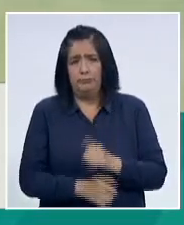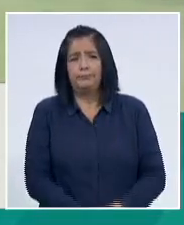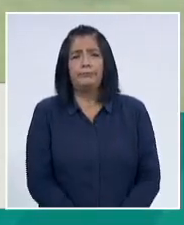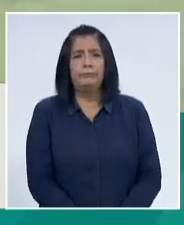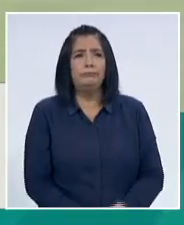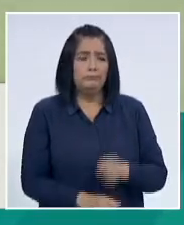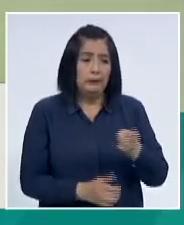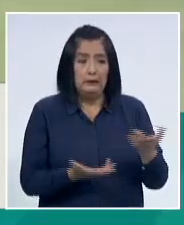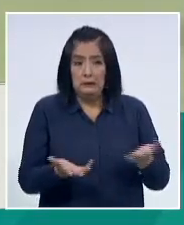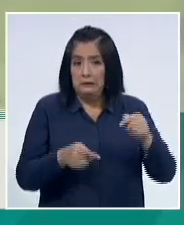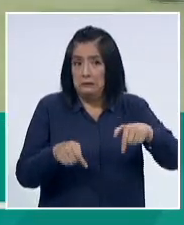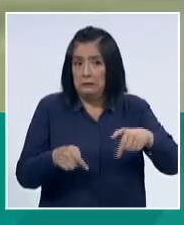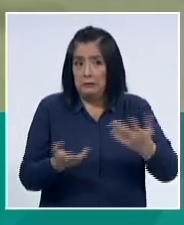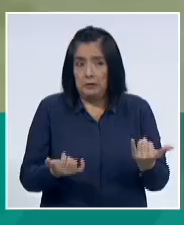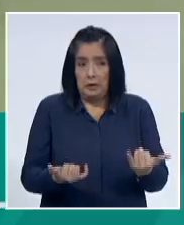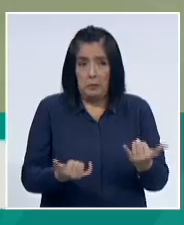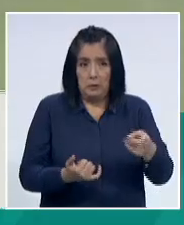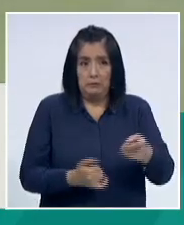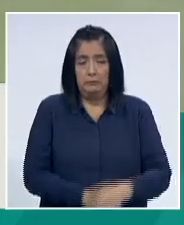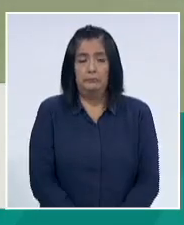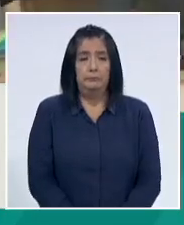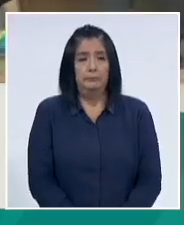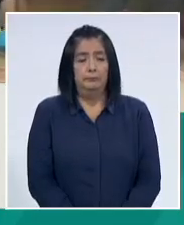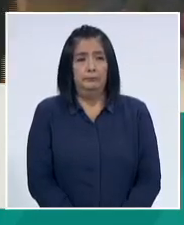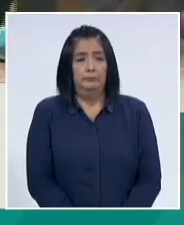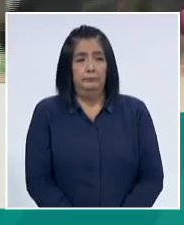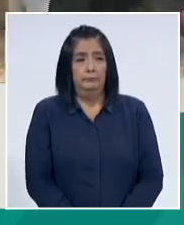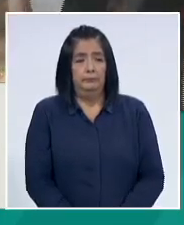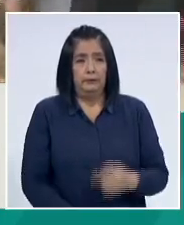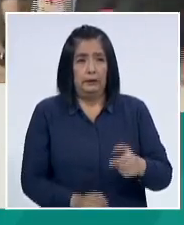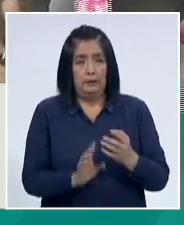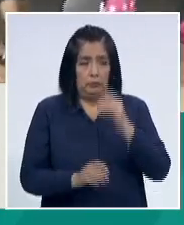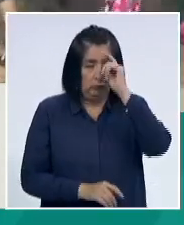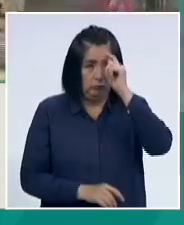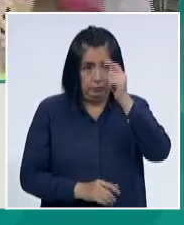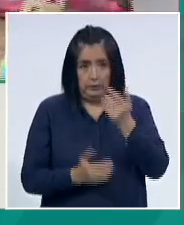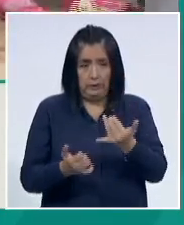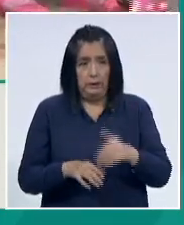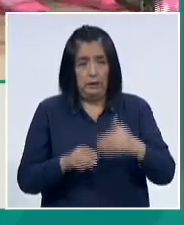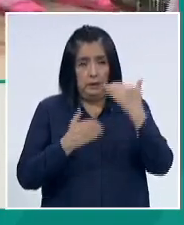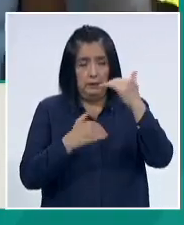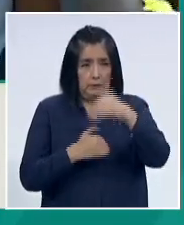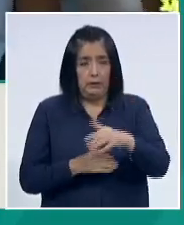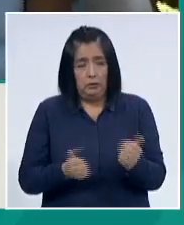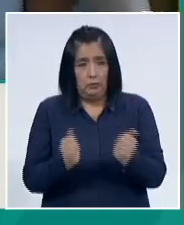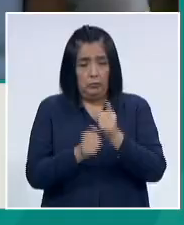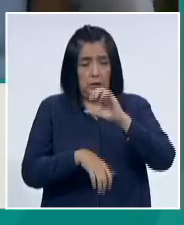Va a ayudar. Esta es la situación que se vive en estos momentos. Era de Tumbes con Ecuador.